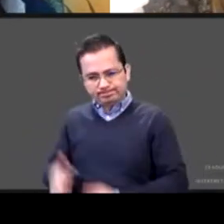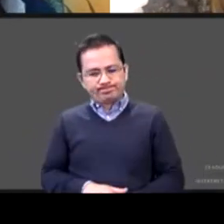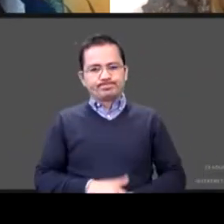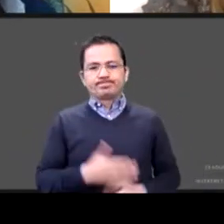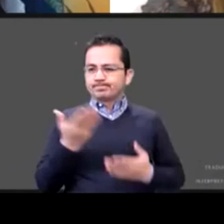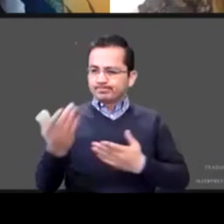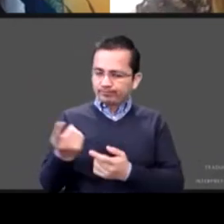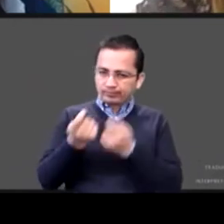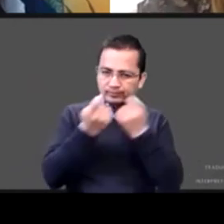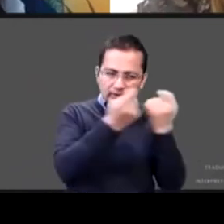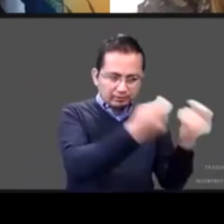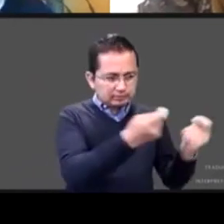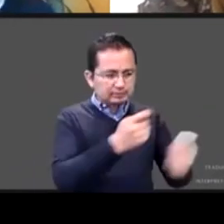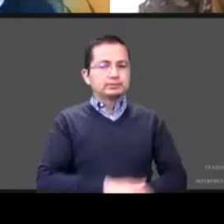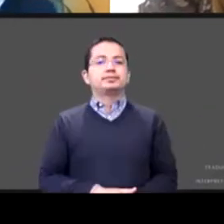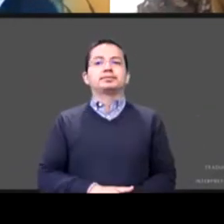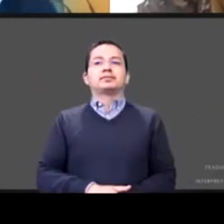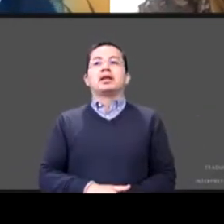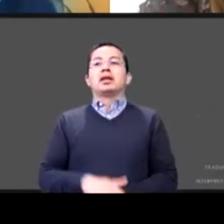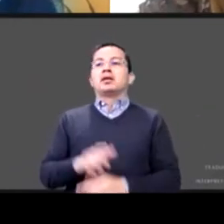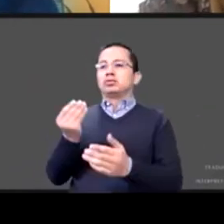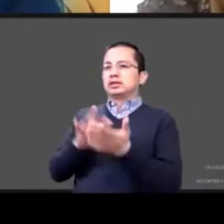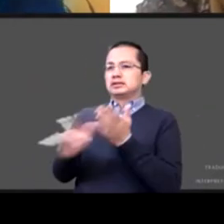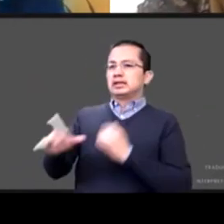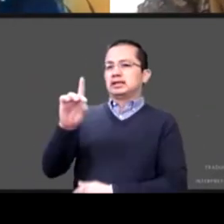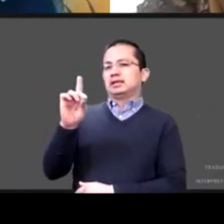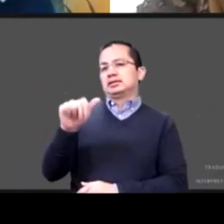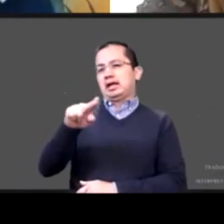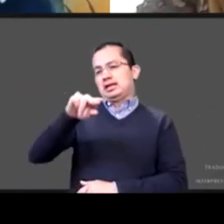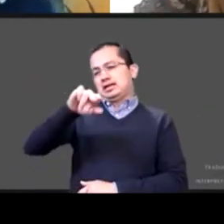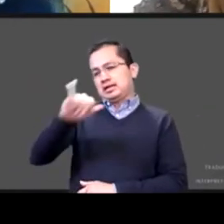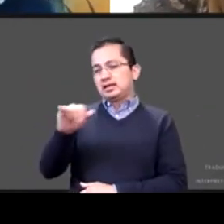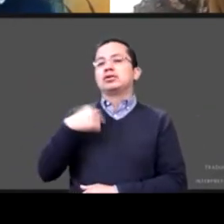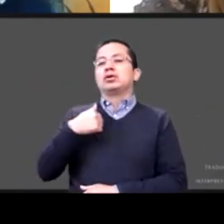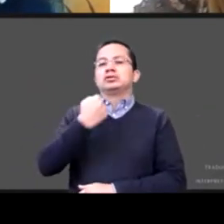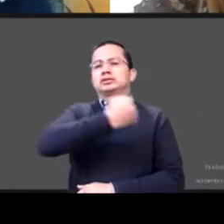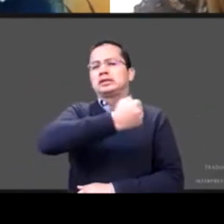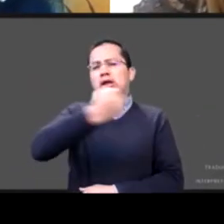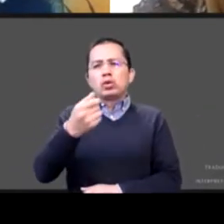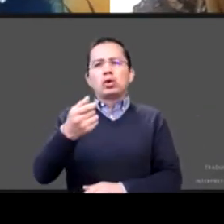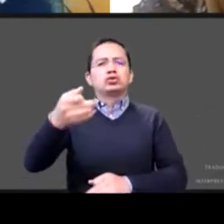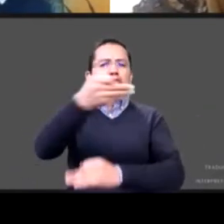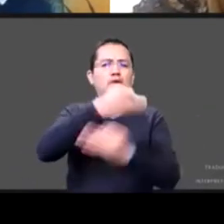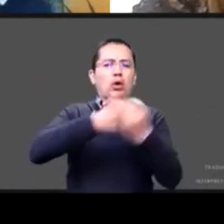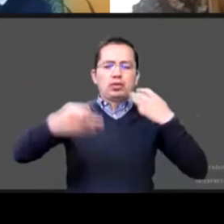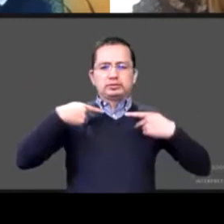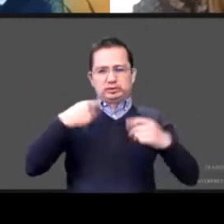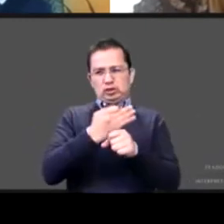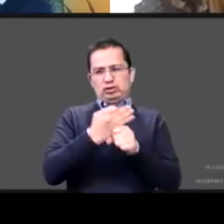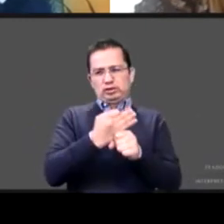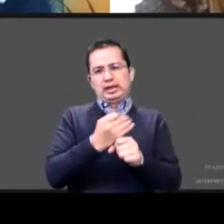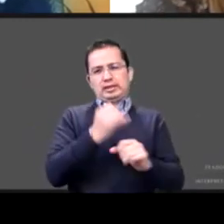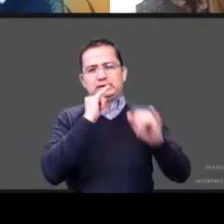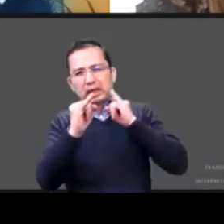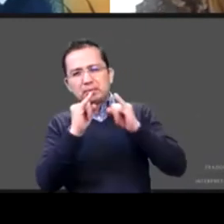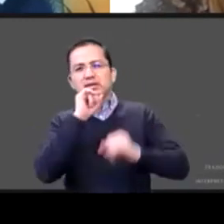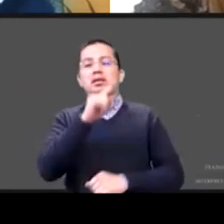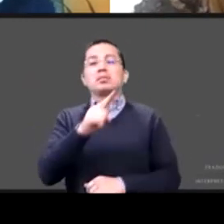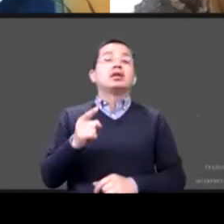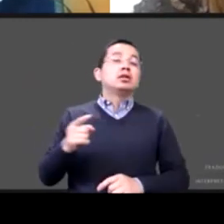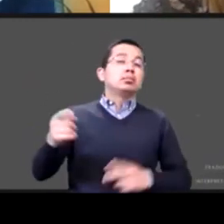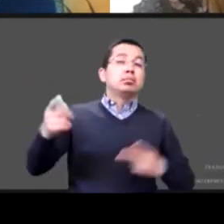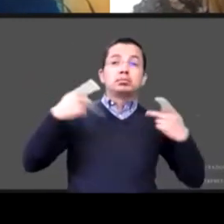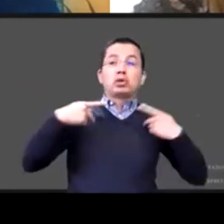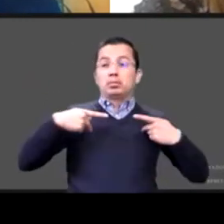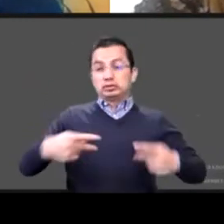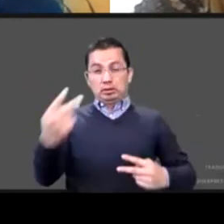Nayansi, Isabel, Noé, Erika y a esas 900 personas que nos escuchan ahorita y a todos aquellos que nos